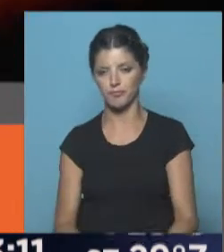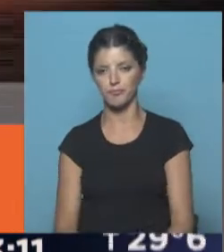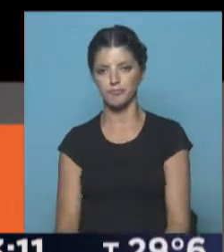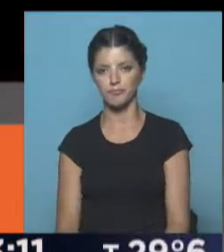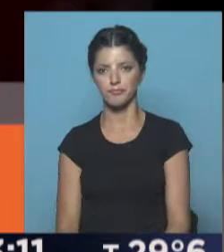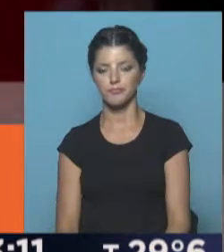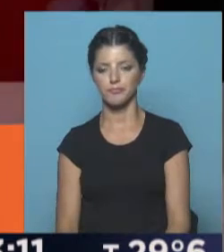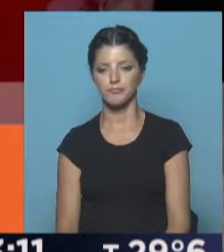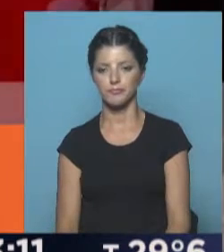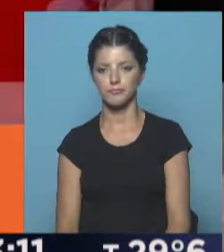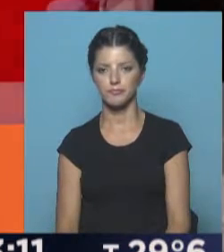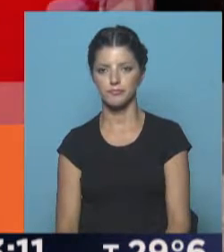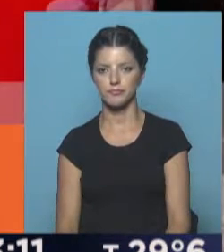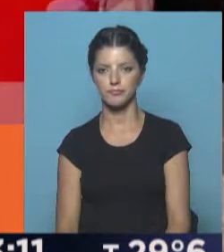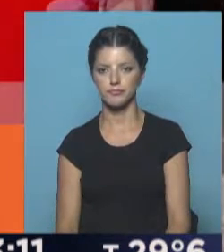recul.